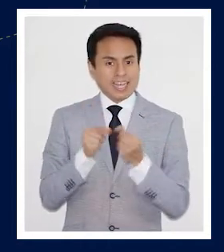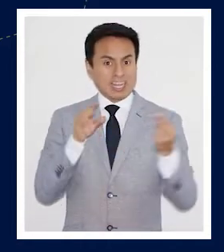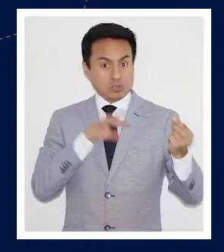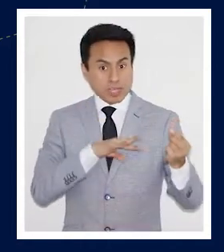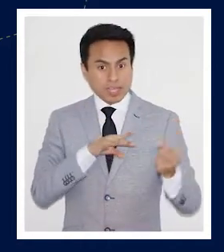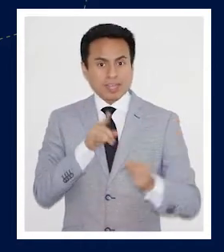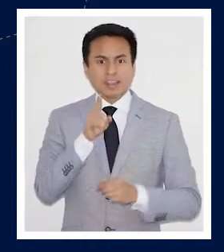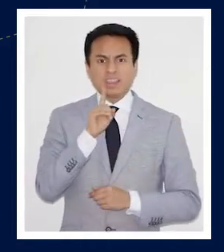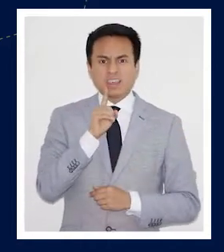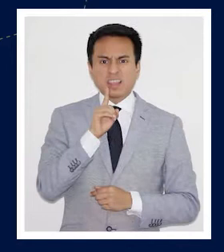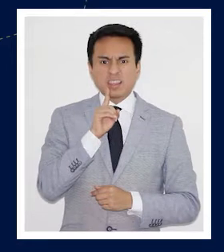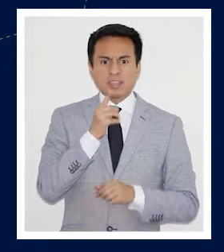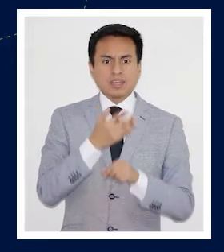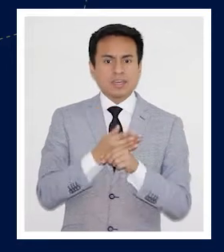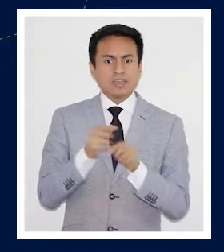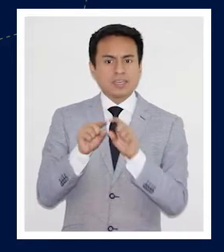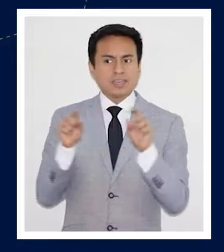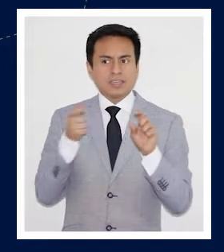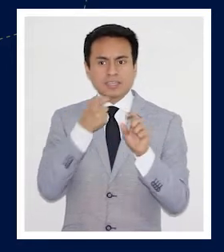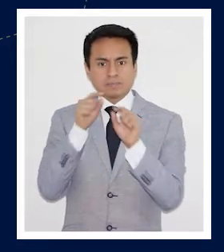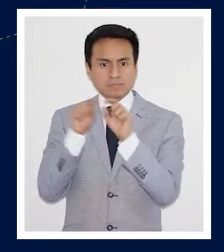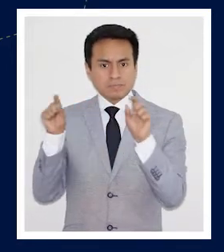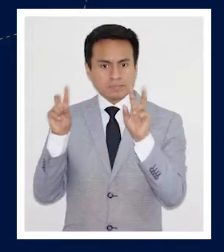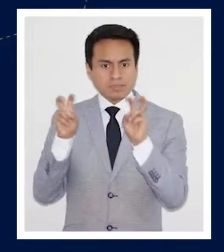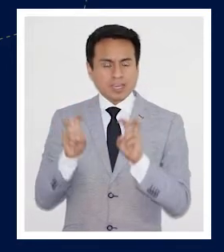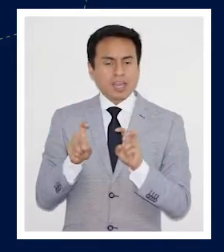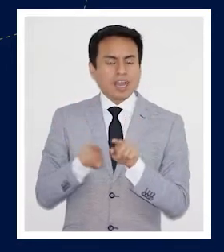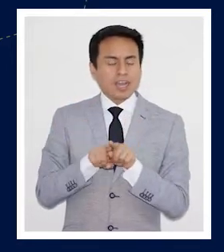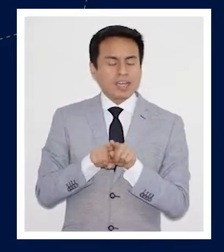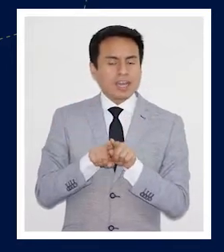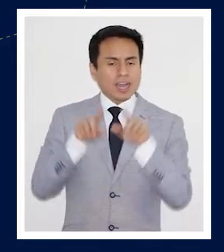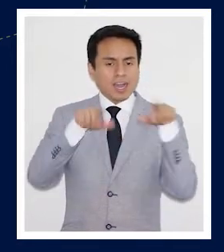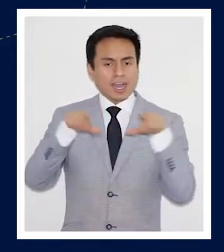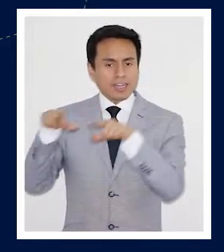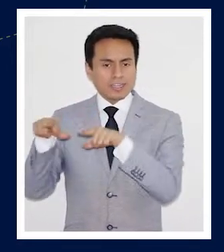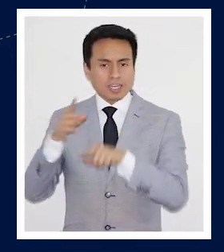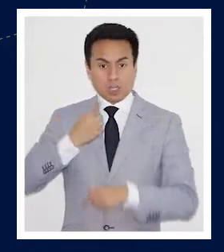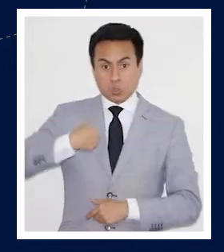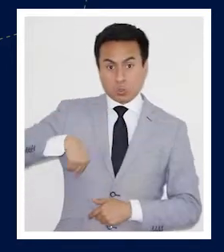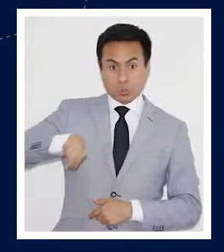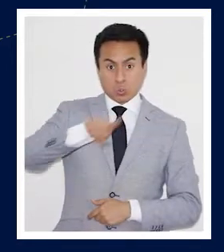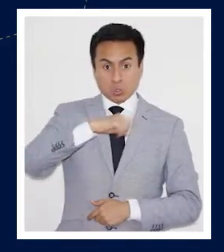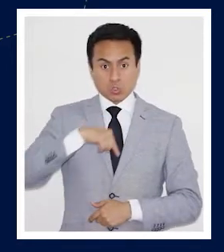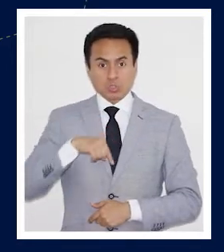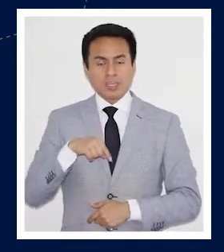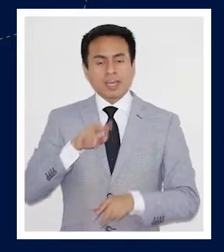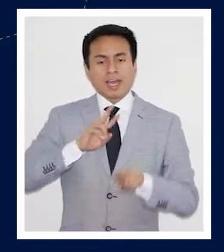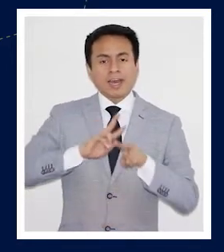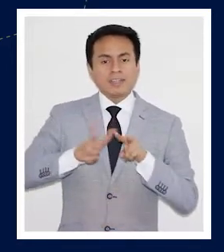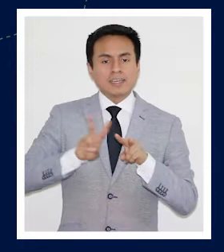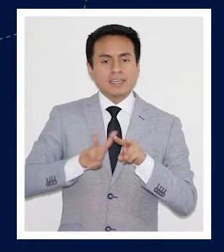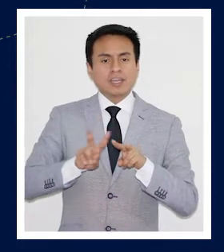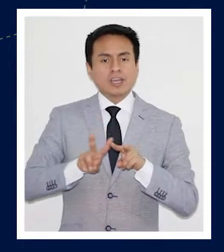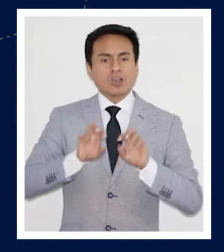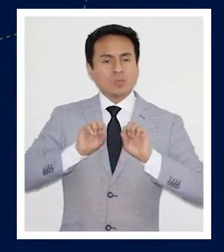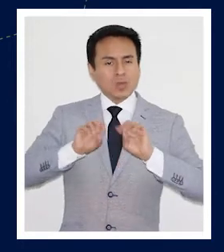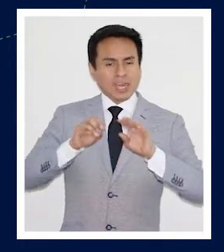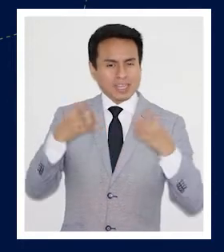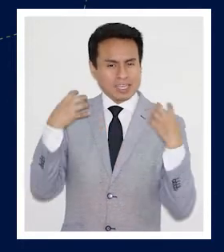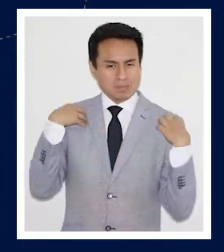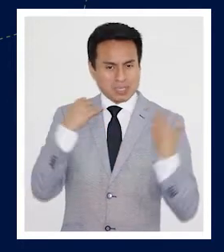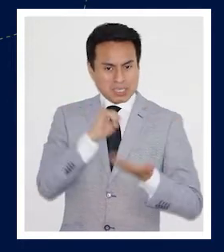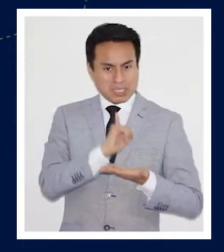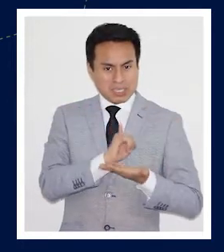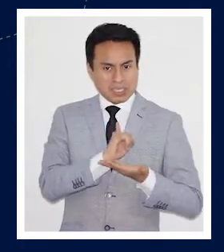pública nacional que cuenta con el know-how en estas áreas y, por tanto, nosotros tenemos que generar como